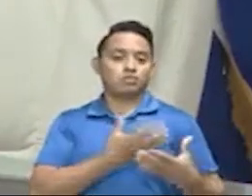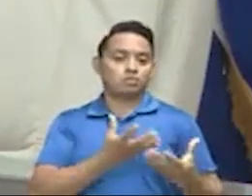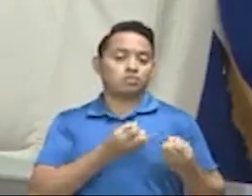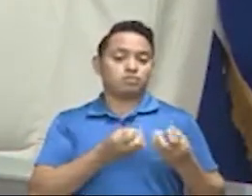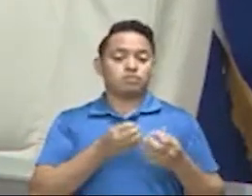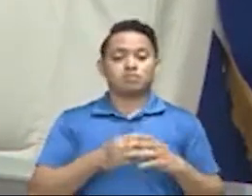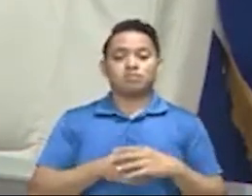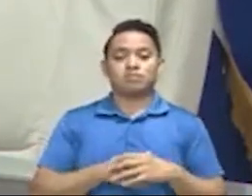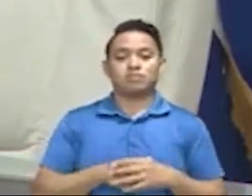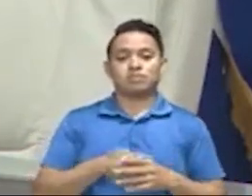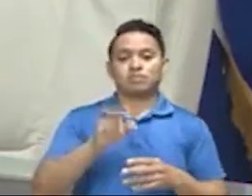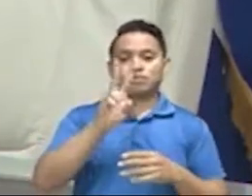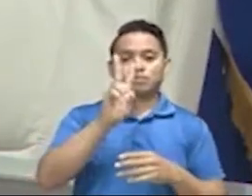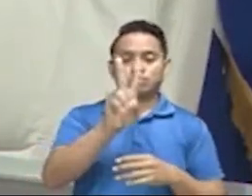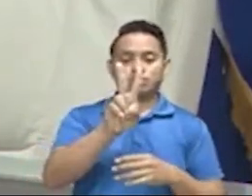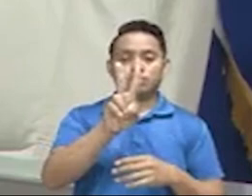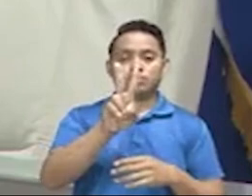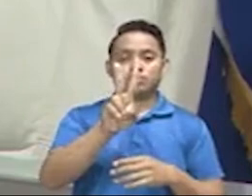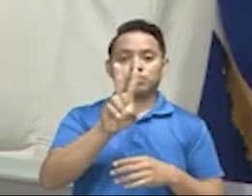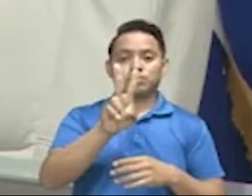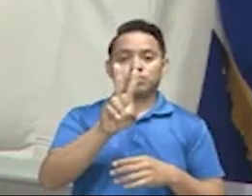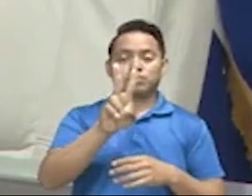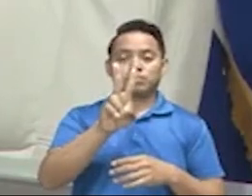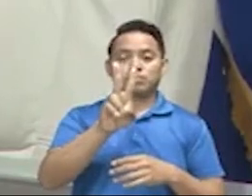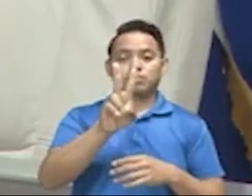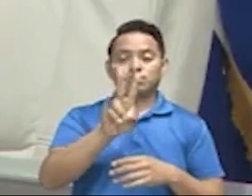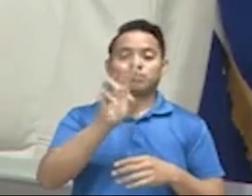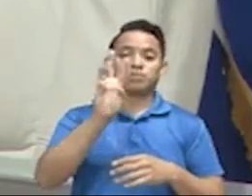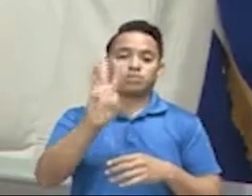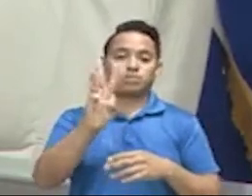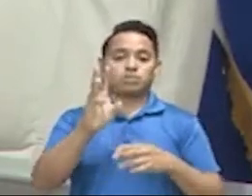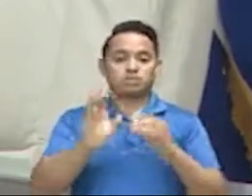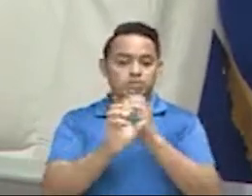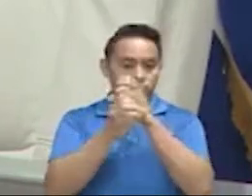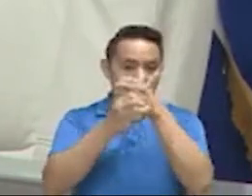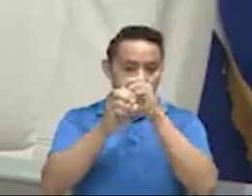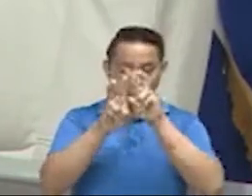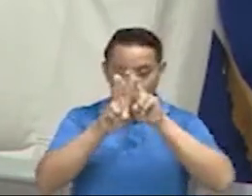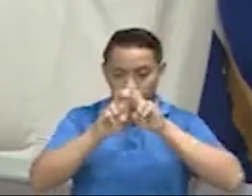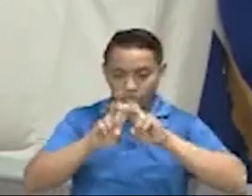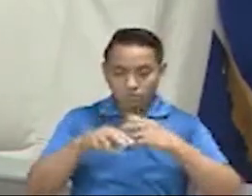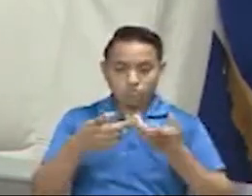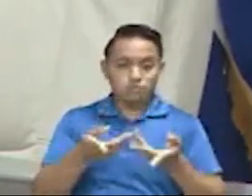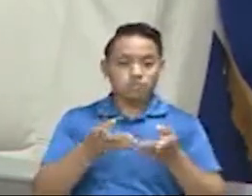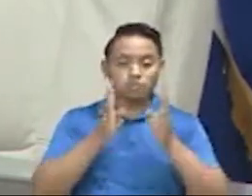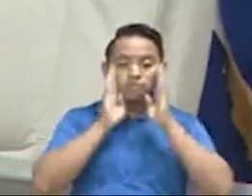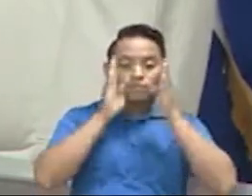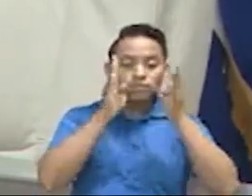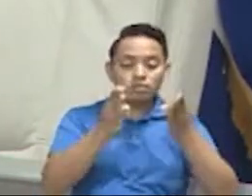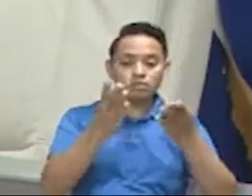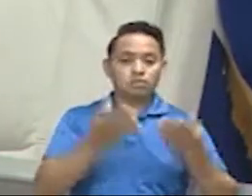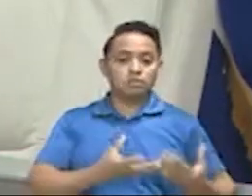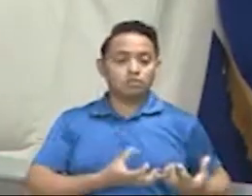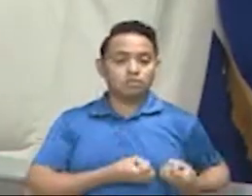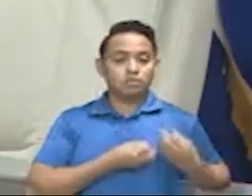Tenemos 23 laboratorios de citopatología en todo el país para confirmar el cáncer de mama.